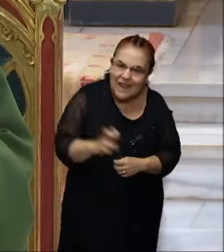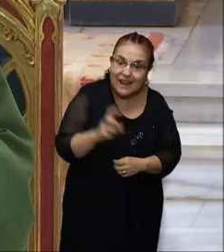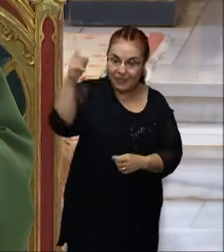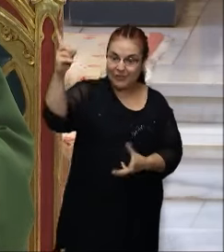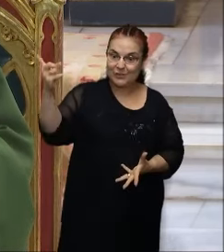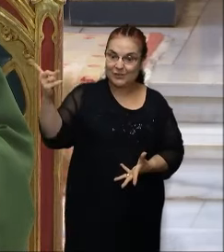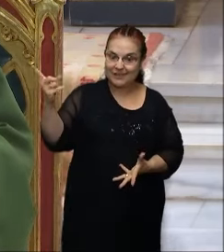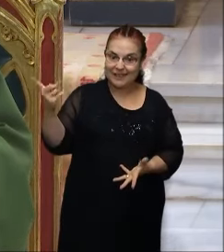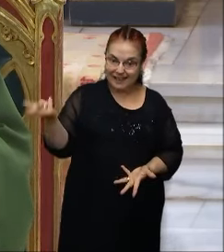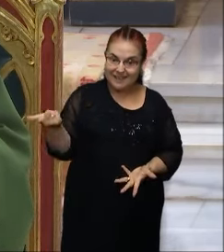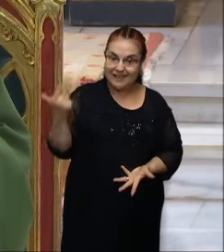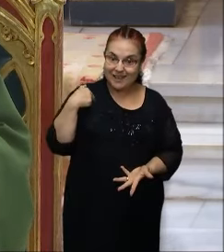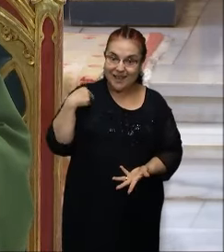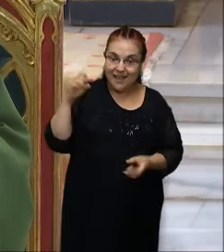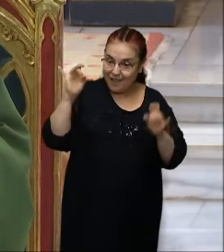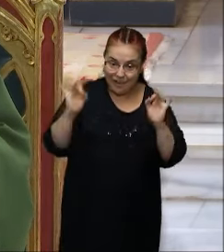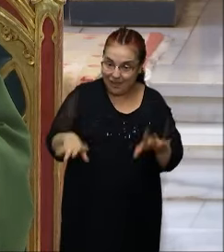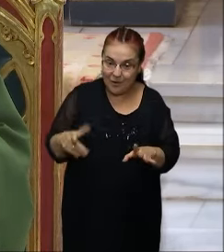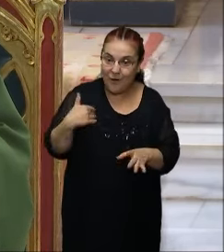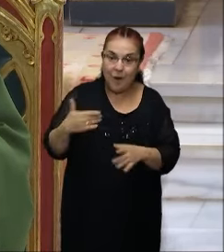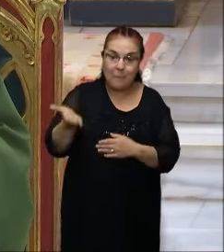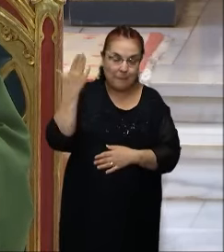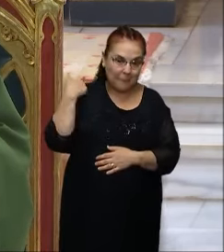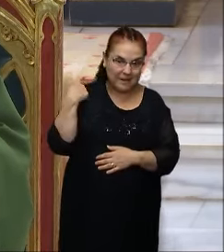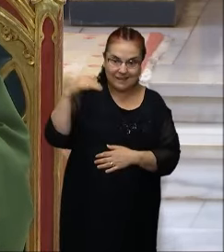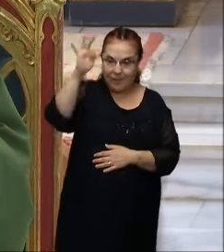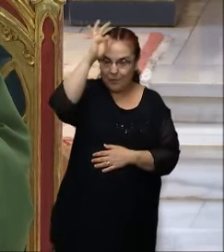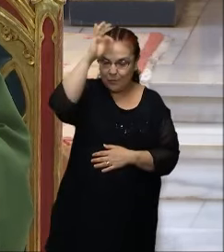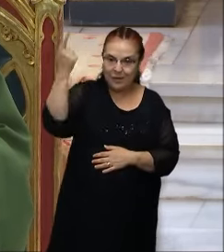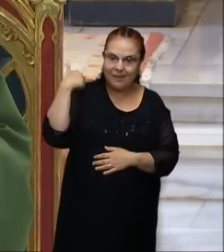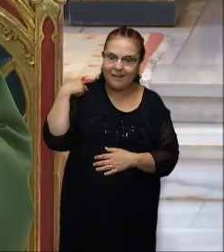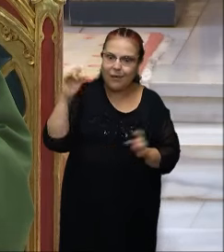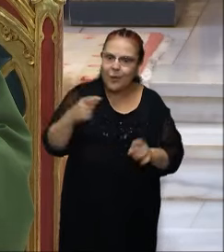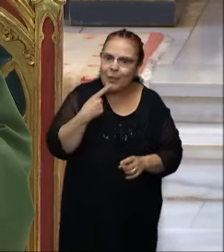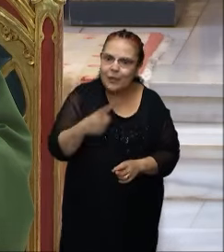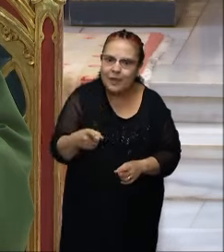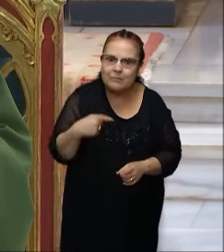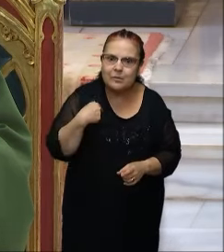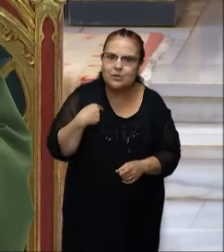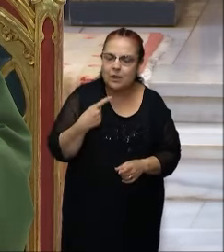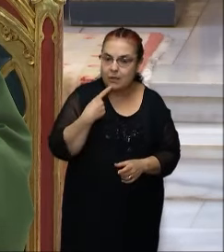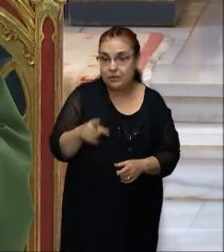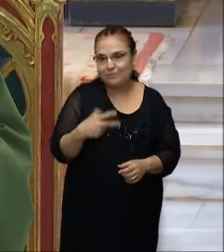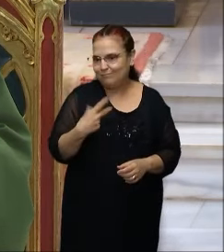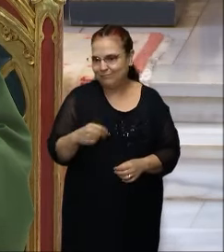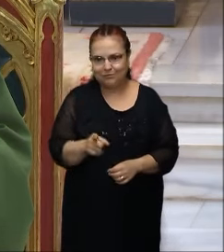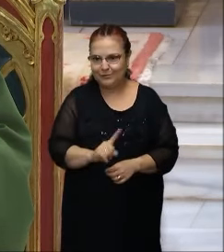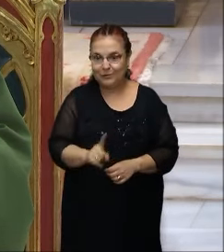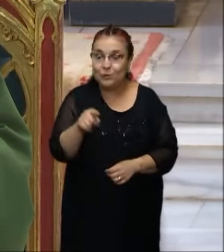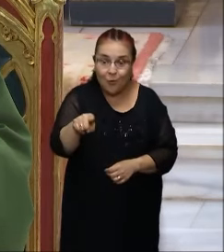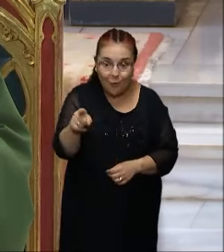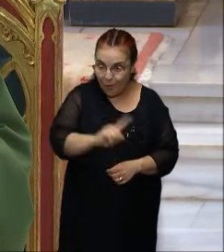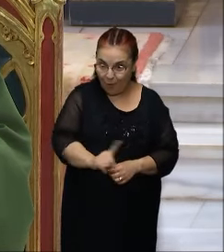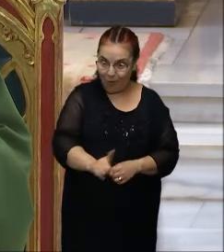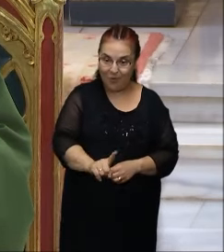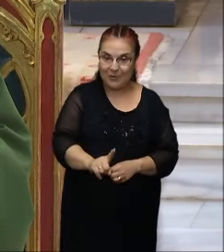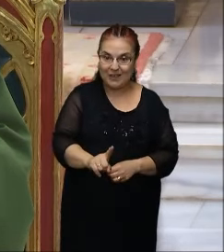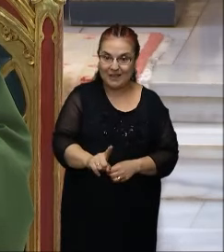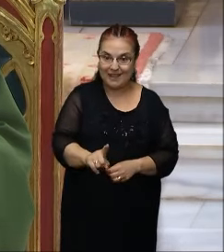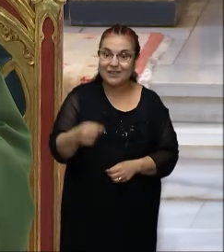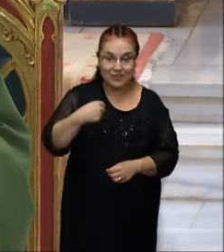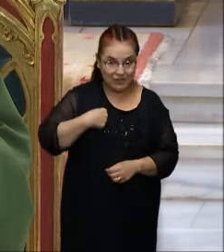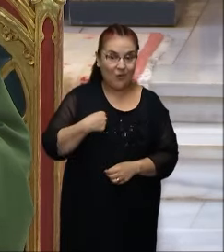sabes qué pasa, como Gedeón, que conmemorábamos el domingo, al final pensamos, oye, y te dice el Señor, no, que no eres tú,